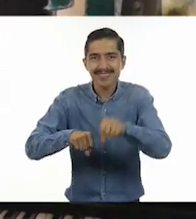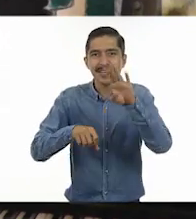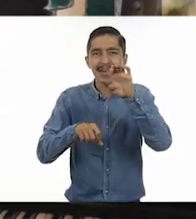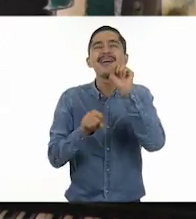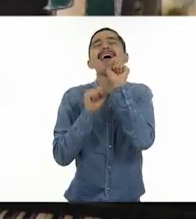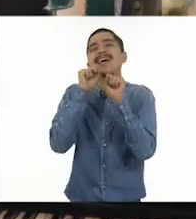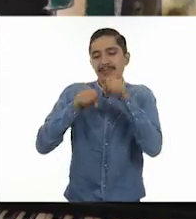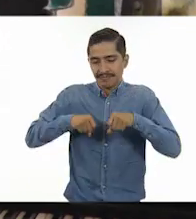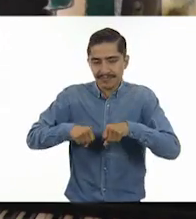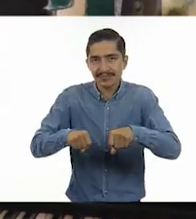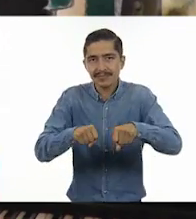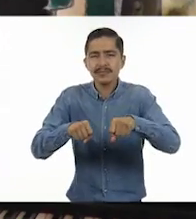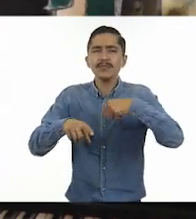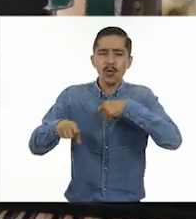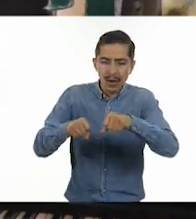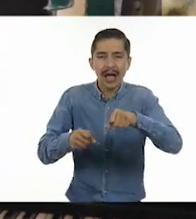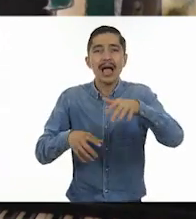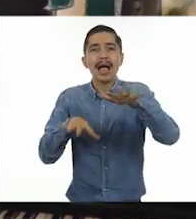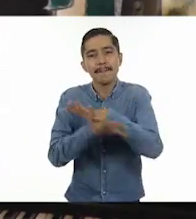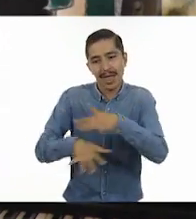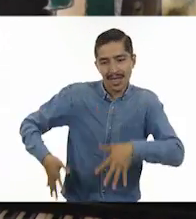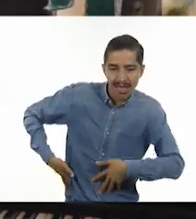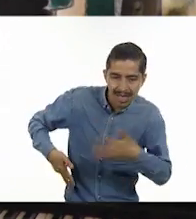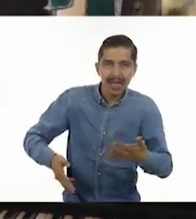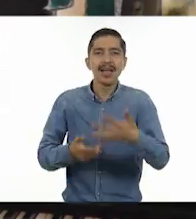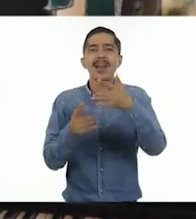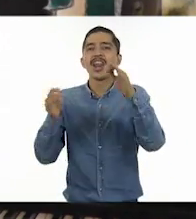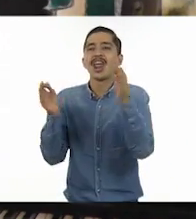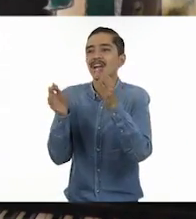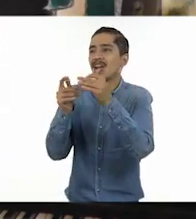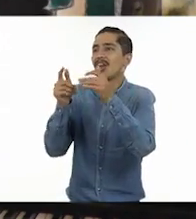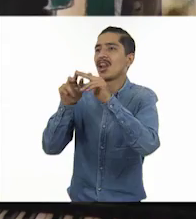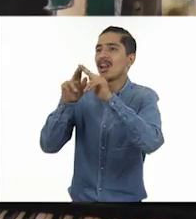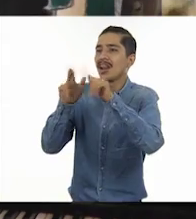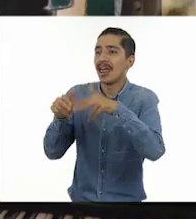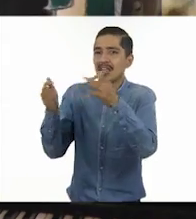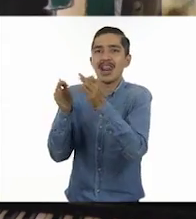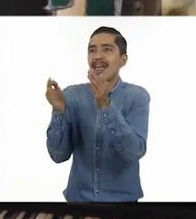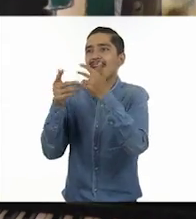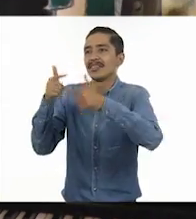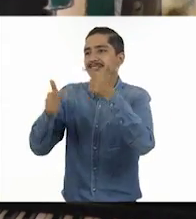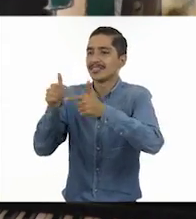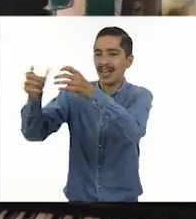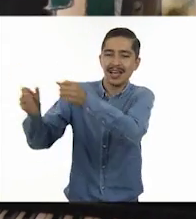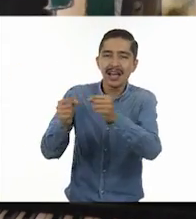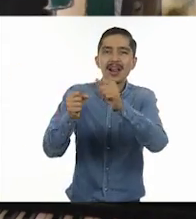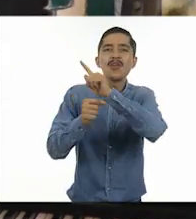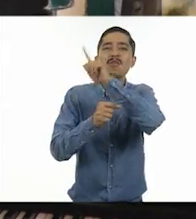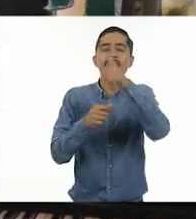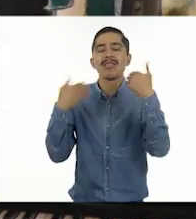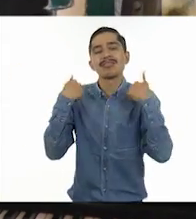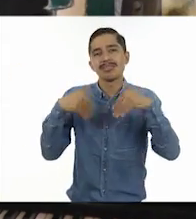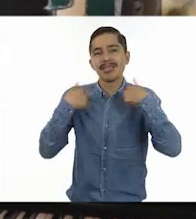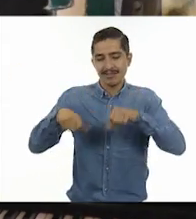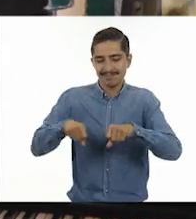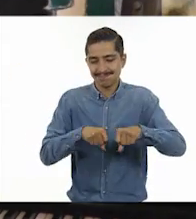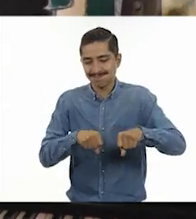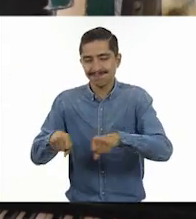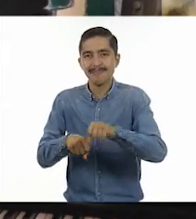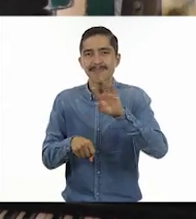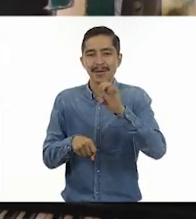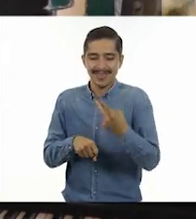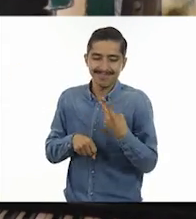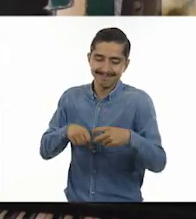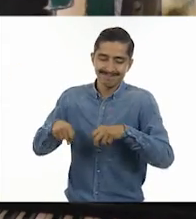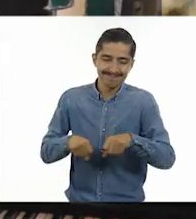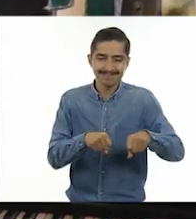normal de dormirlo, arrullarlo, cambiar pañales, descongelar la leche, un paseo en carriola no nos caía nada mal a ninguno de